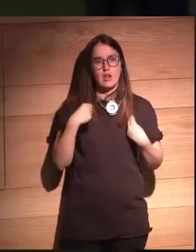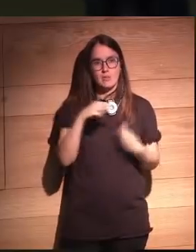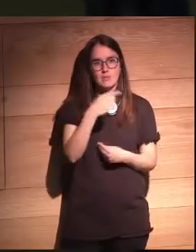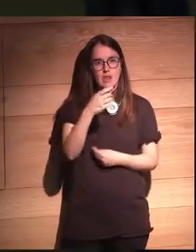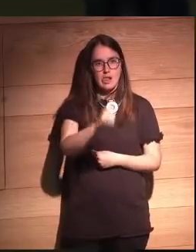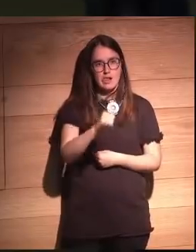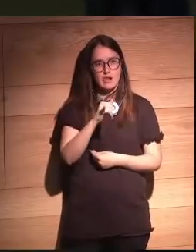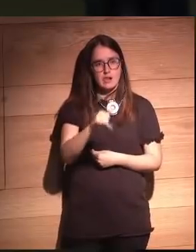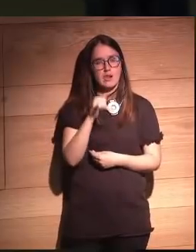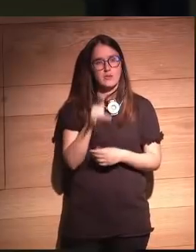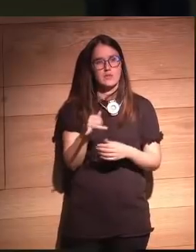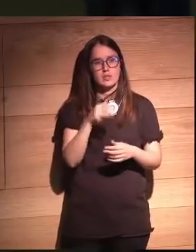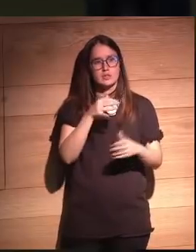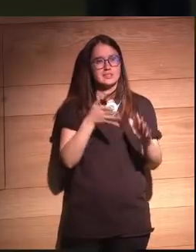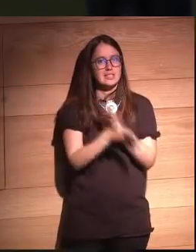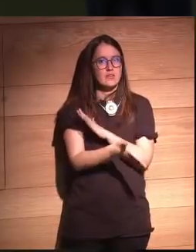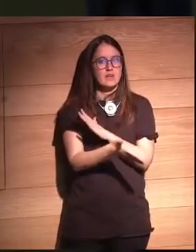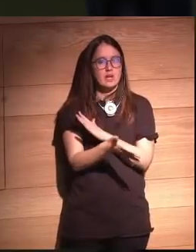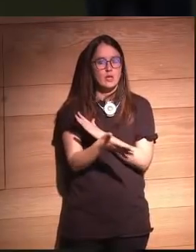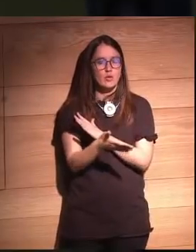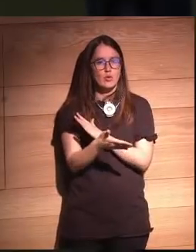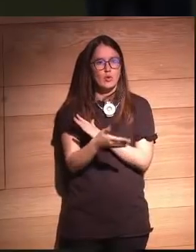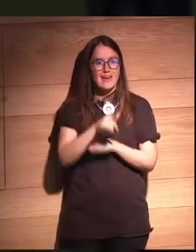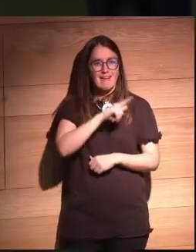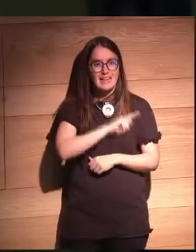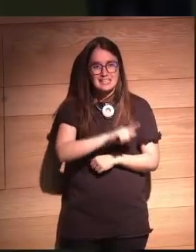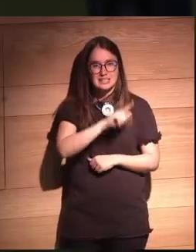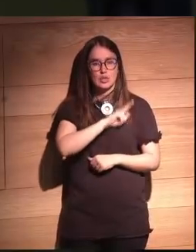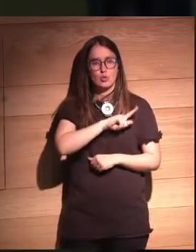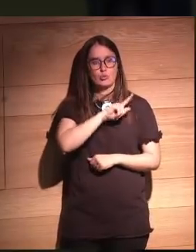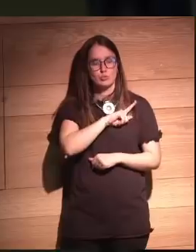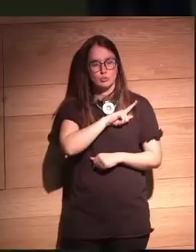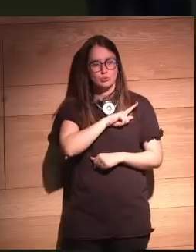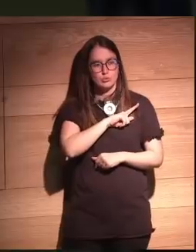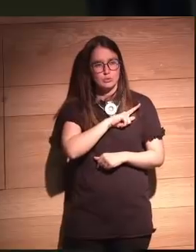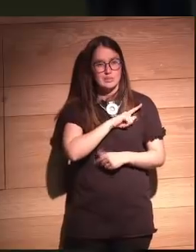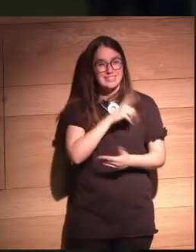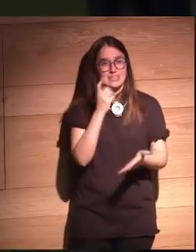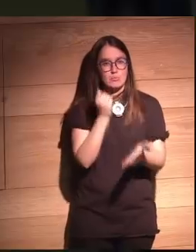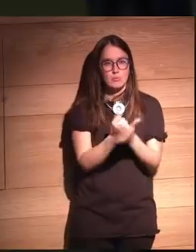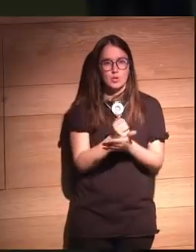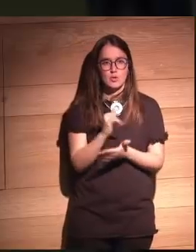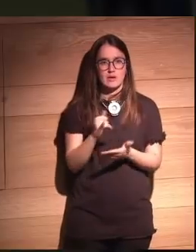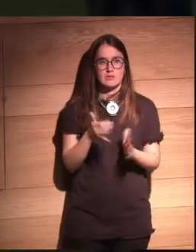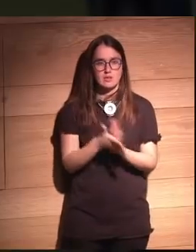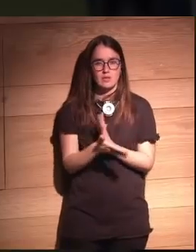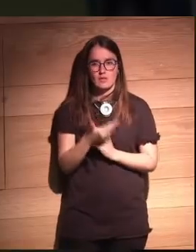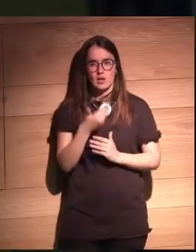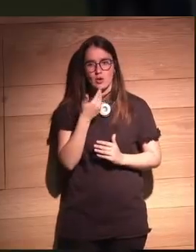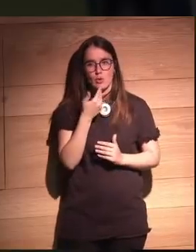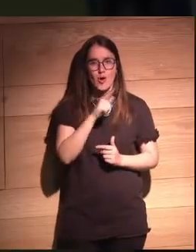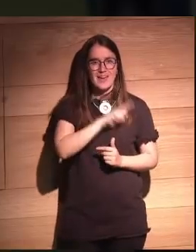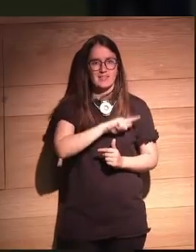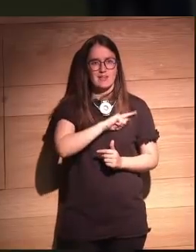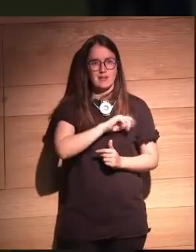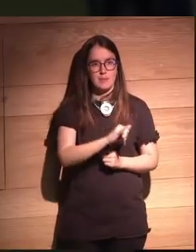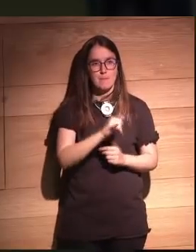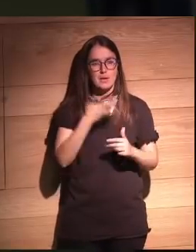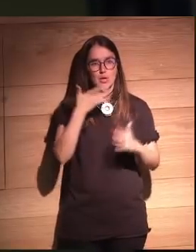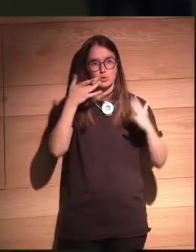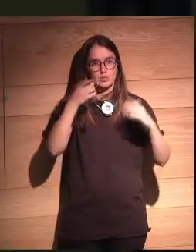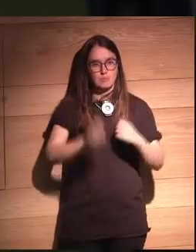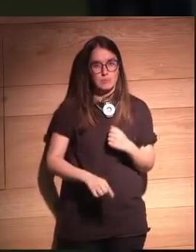sigue teniendo una serie de significado ético y simbólico, así que hay una especie de ética en este sentido, pero